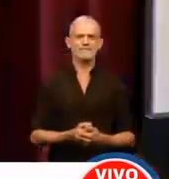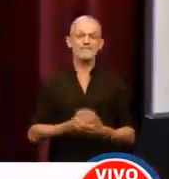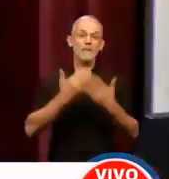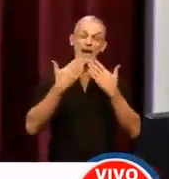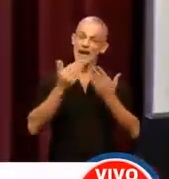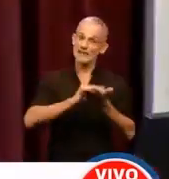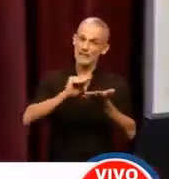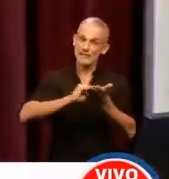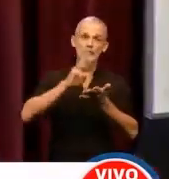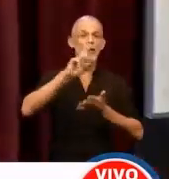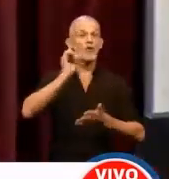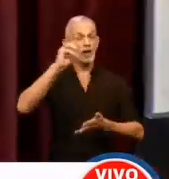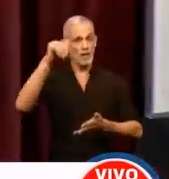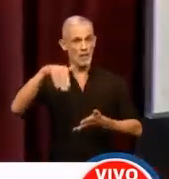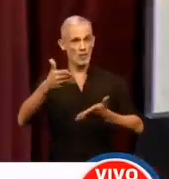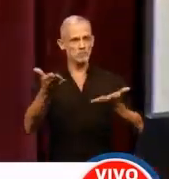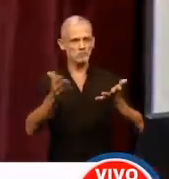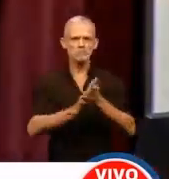Gracias, diputado Ramón.